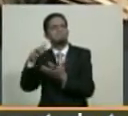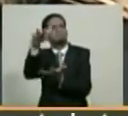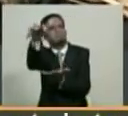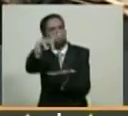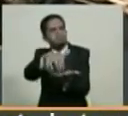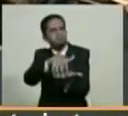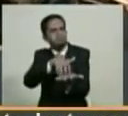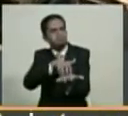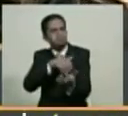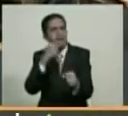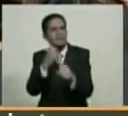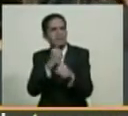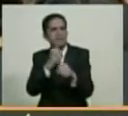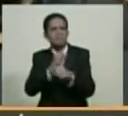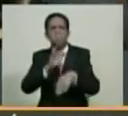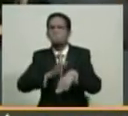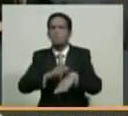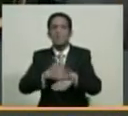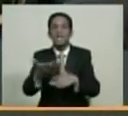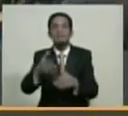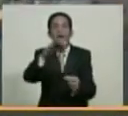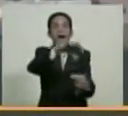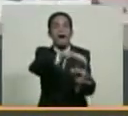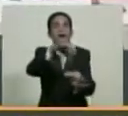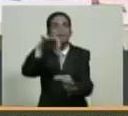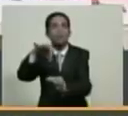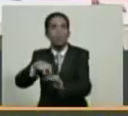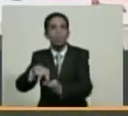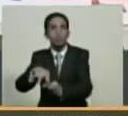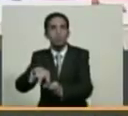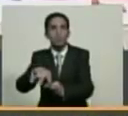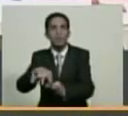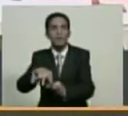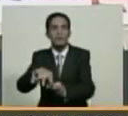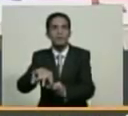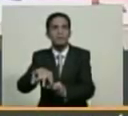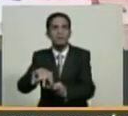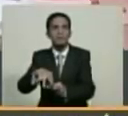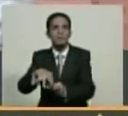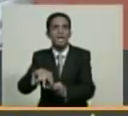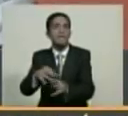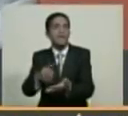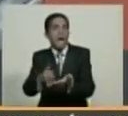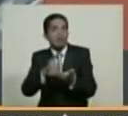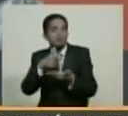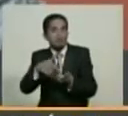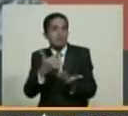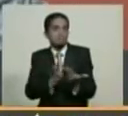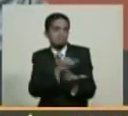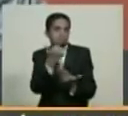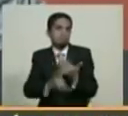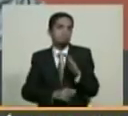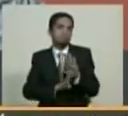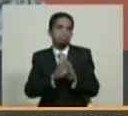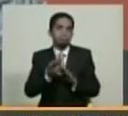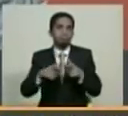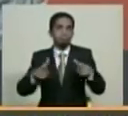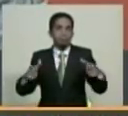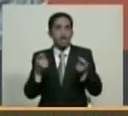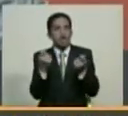¿Por qué? Bueno, porque la agricultura es uno de los sectores y uno de los elementos determinantes, transversal en todo este plan de recuperación económica que lleva el